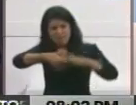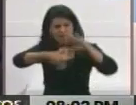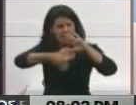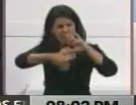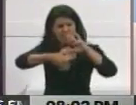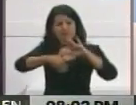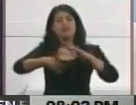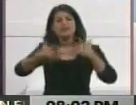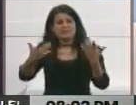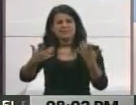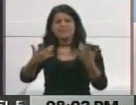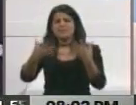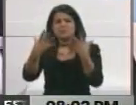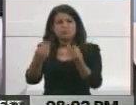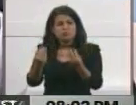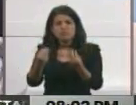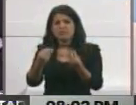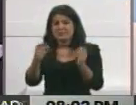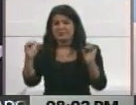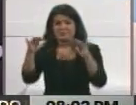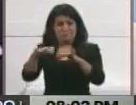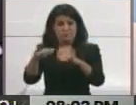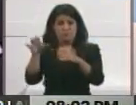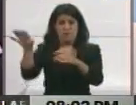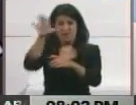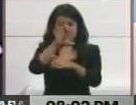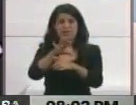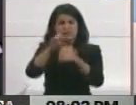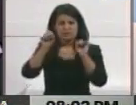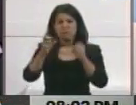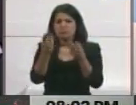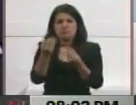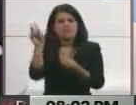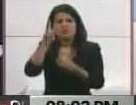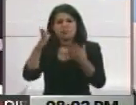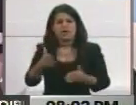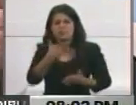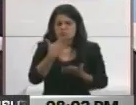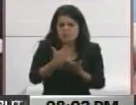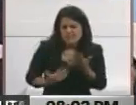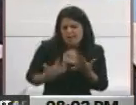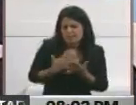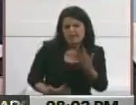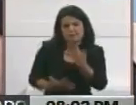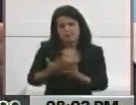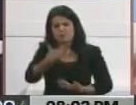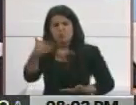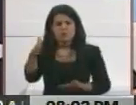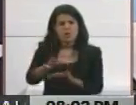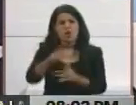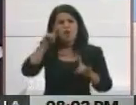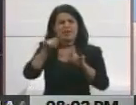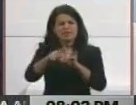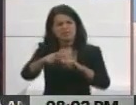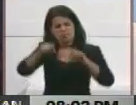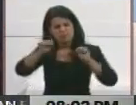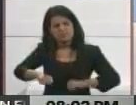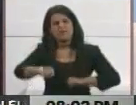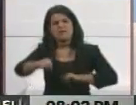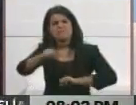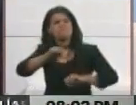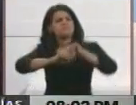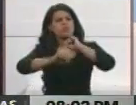de los venezolanos que supieron responder en un momento determinado para darle libertad y dignidad a otros